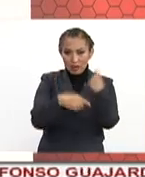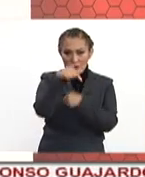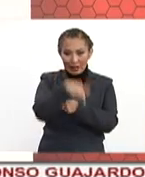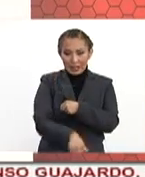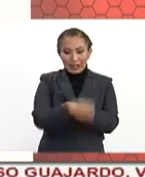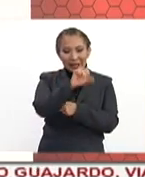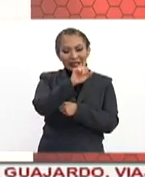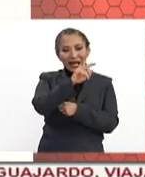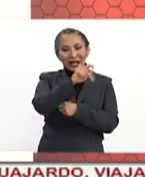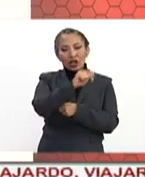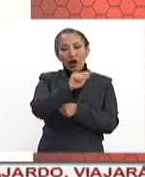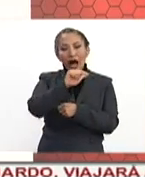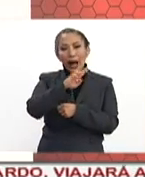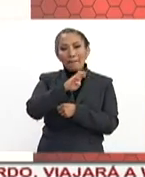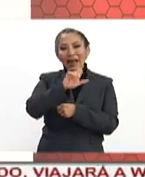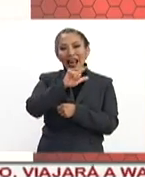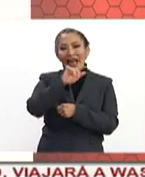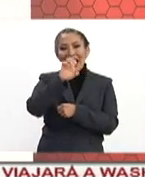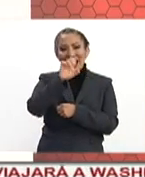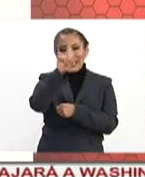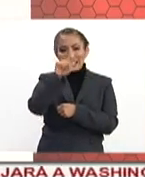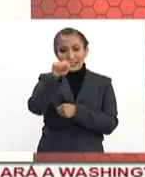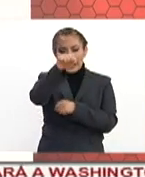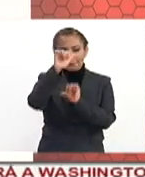nosotros Sergio Aveláez. Él es